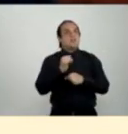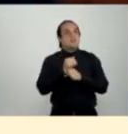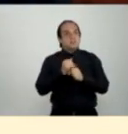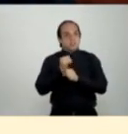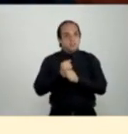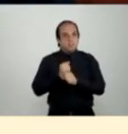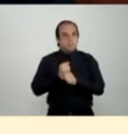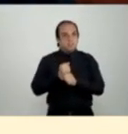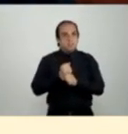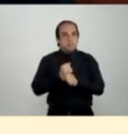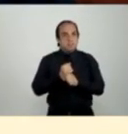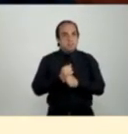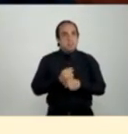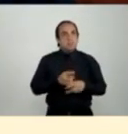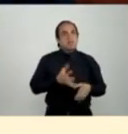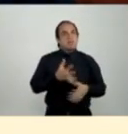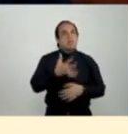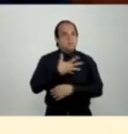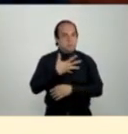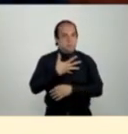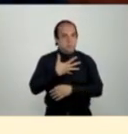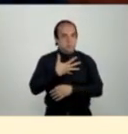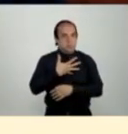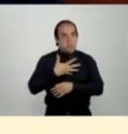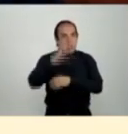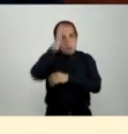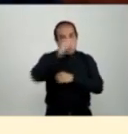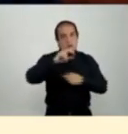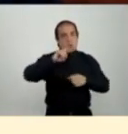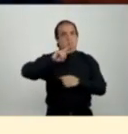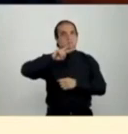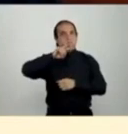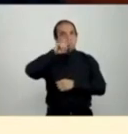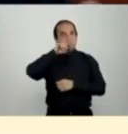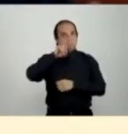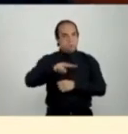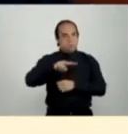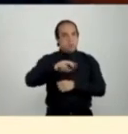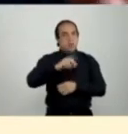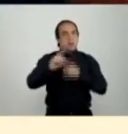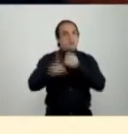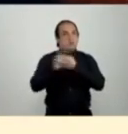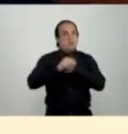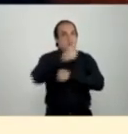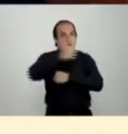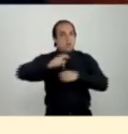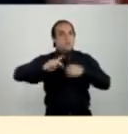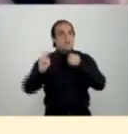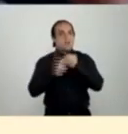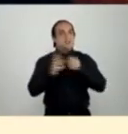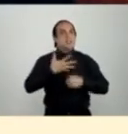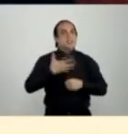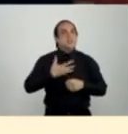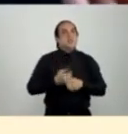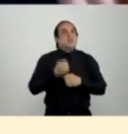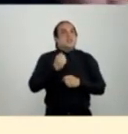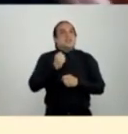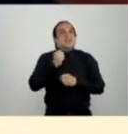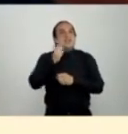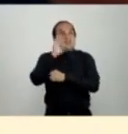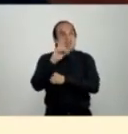investigador adquiere. De acuerdo a la realidad y a los problemas de cada país, adquiere una identidad diferente. Y a mí eso me